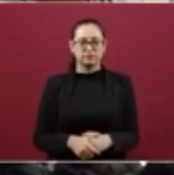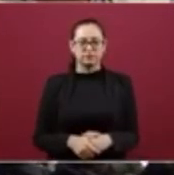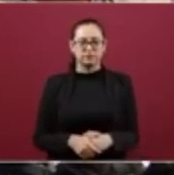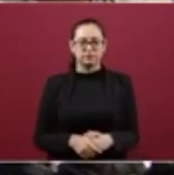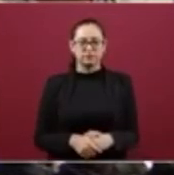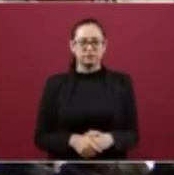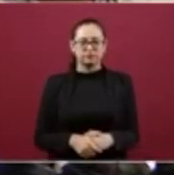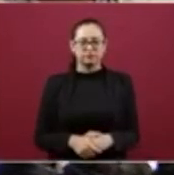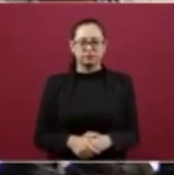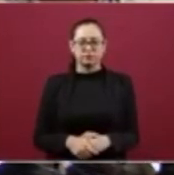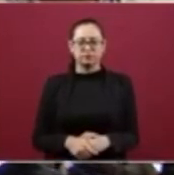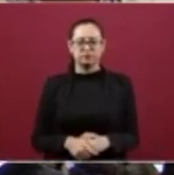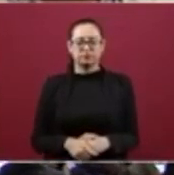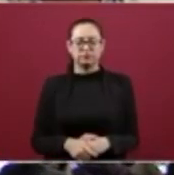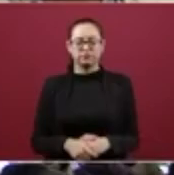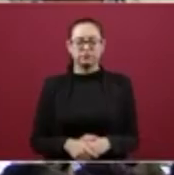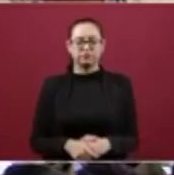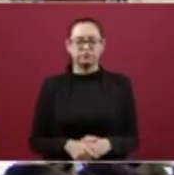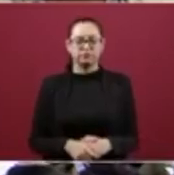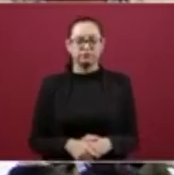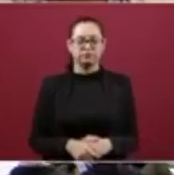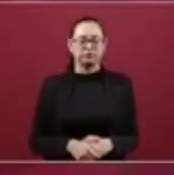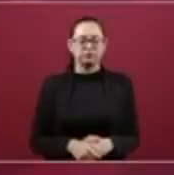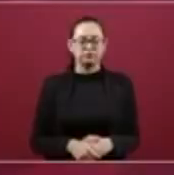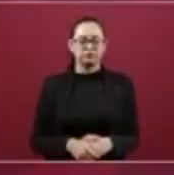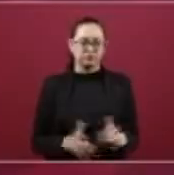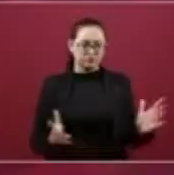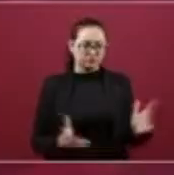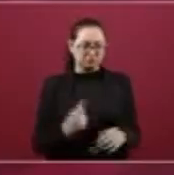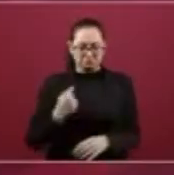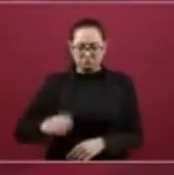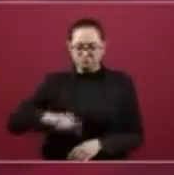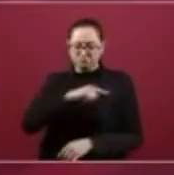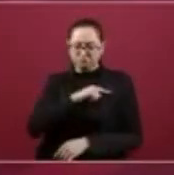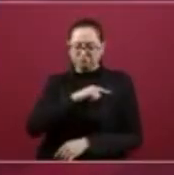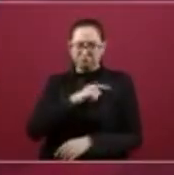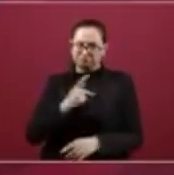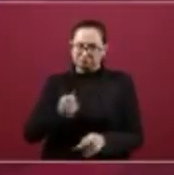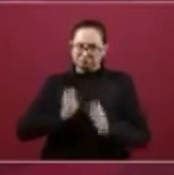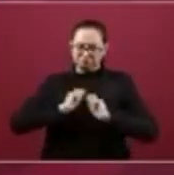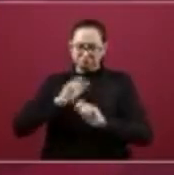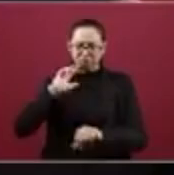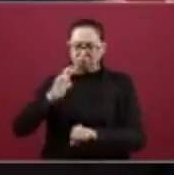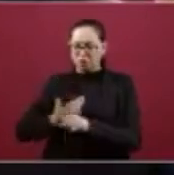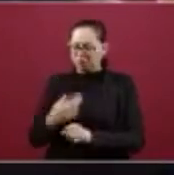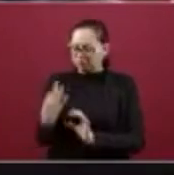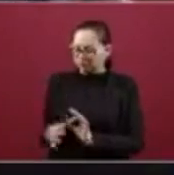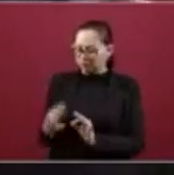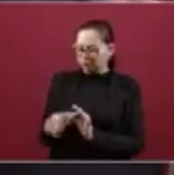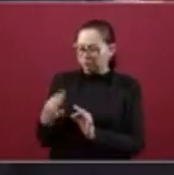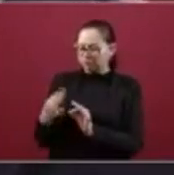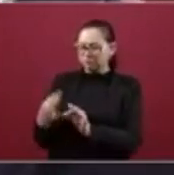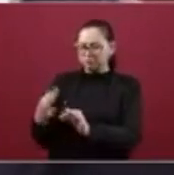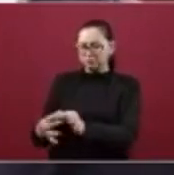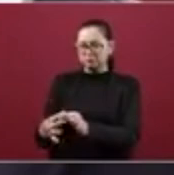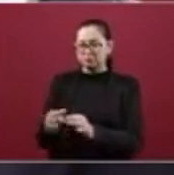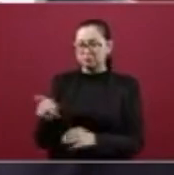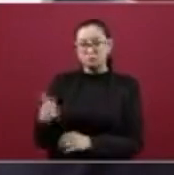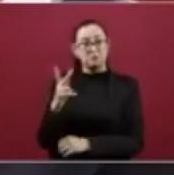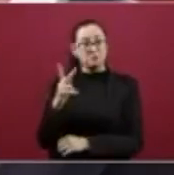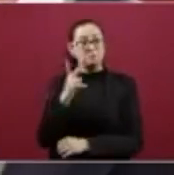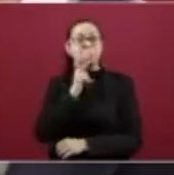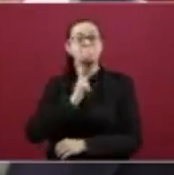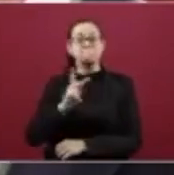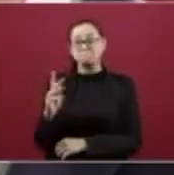Porque nosotros vamos a hacer lo que nos corresponde y Pemex va a